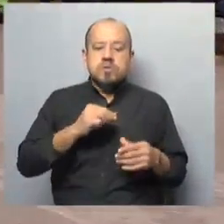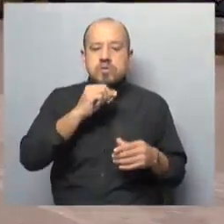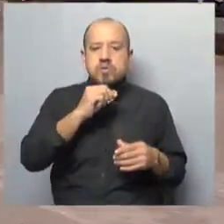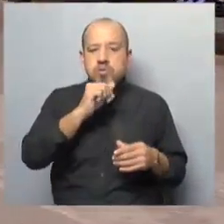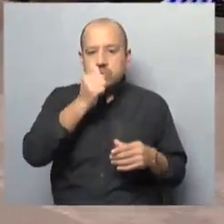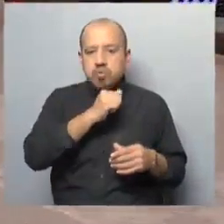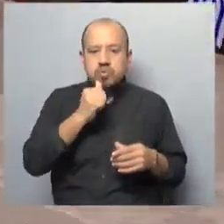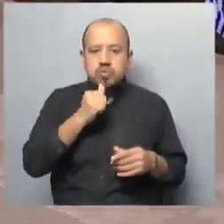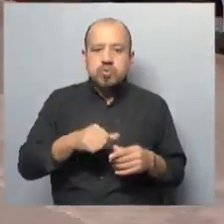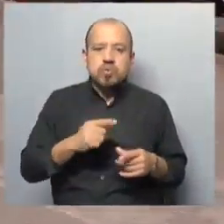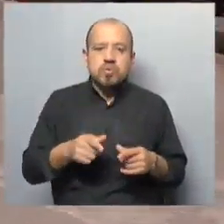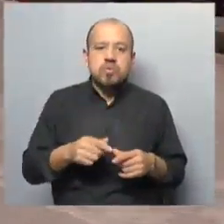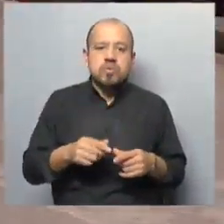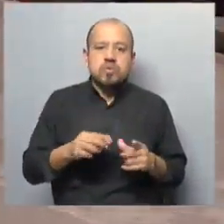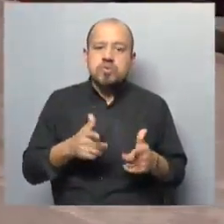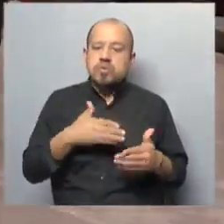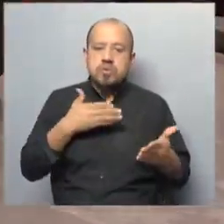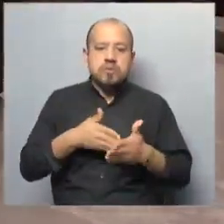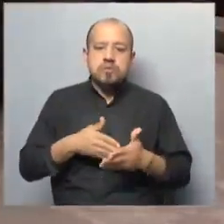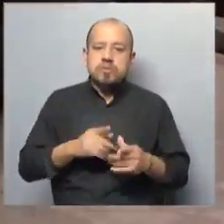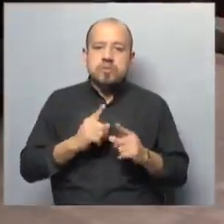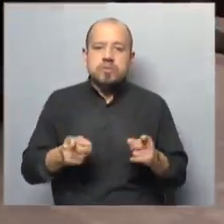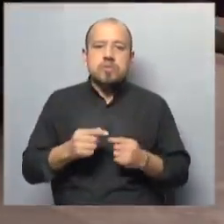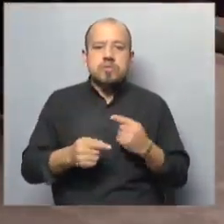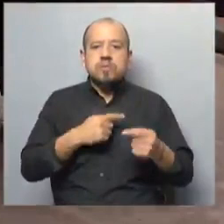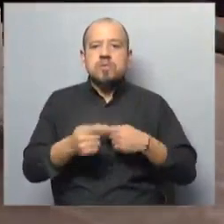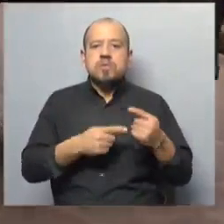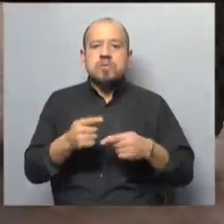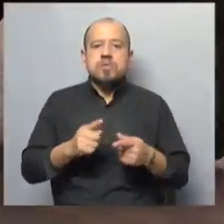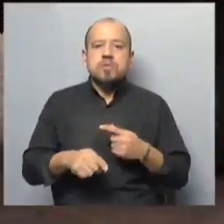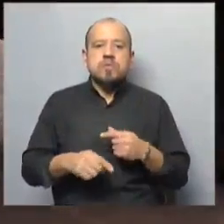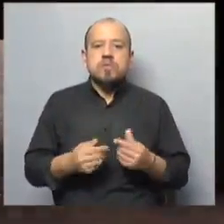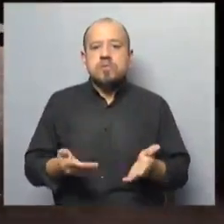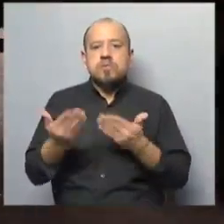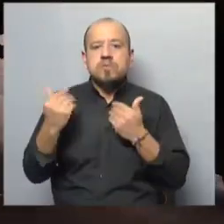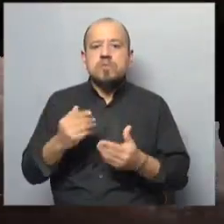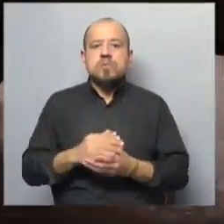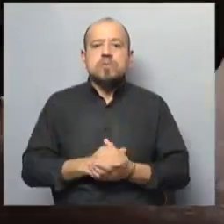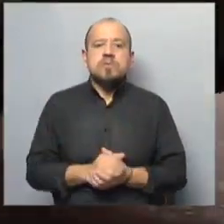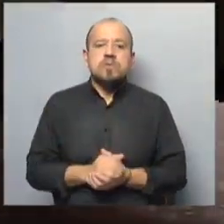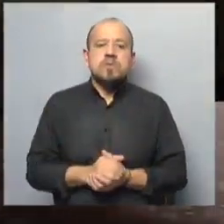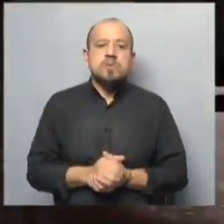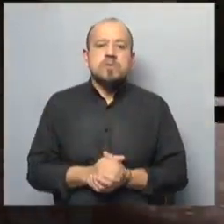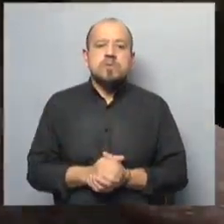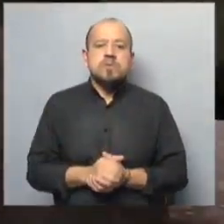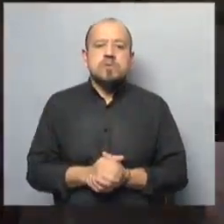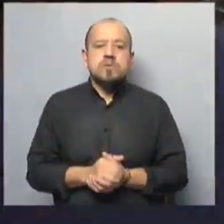solución de continuidad, o sea que no se va a frenar y que además van a seguir desocupando. Escuchemos lo que decía la calle Pou.